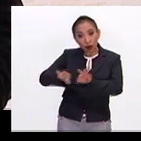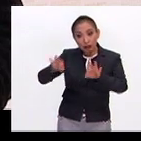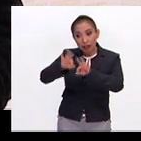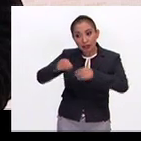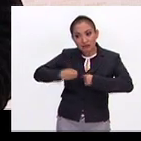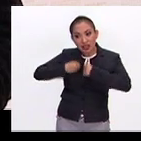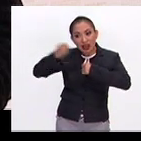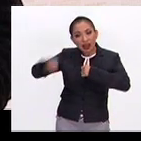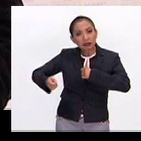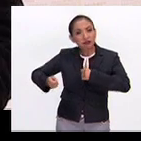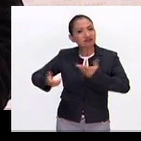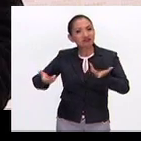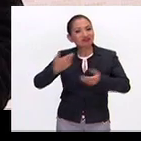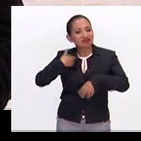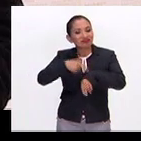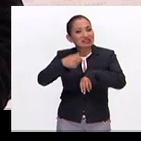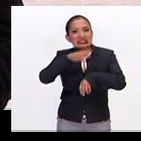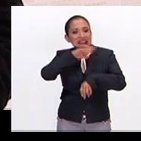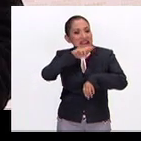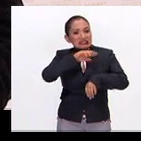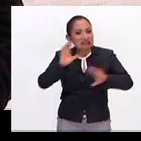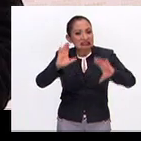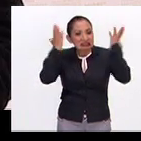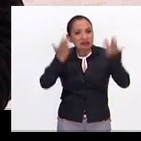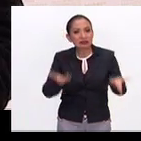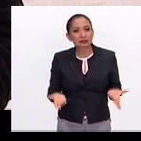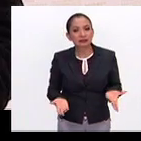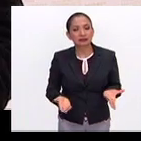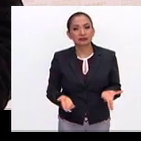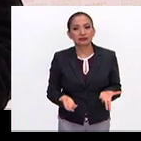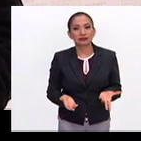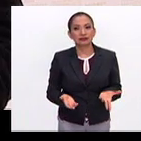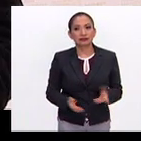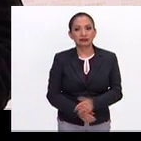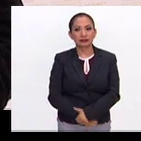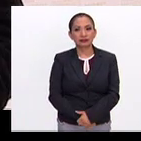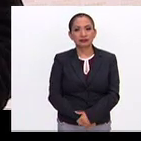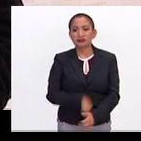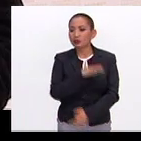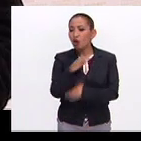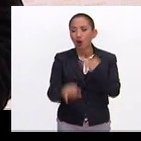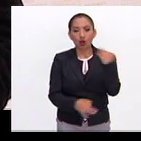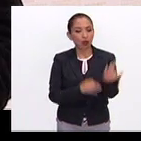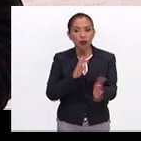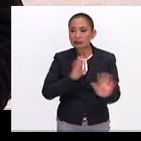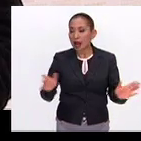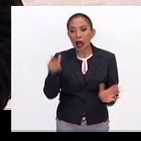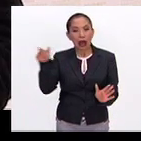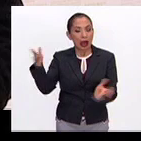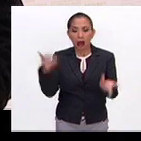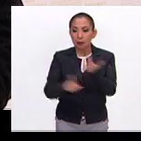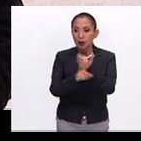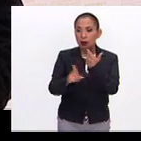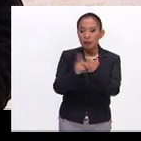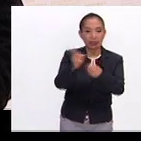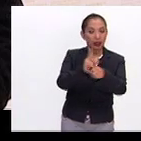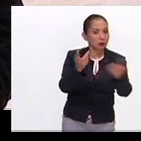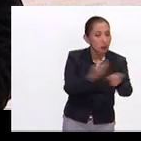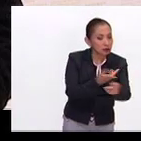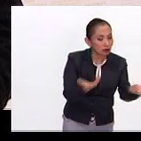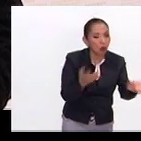Todo está tomado por los conflictos diarios. por competencia